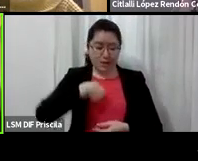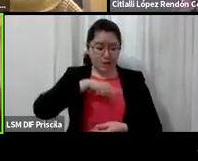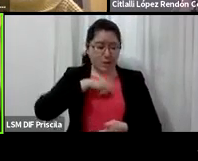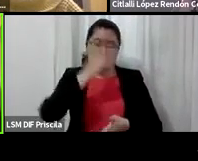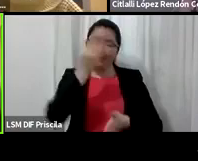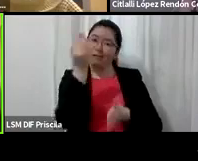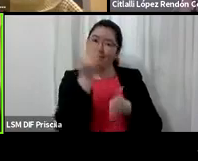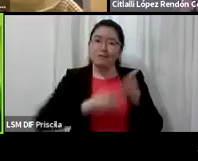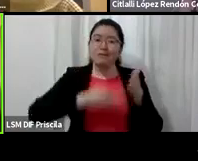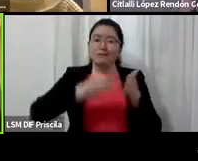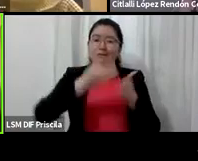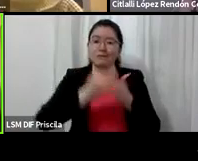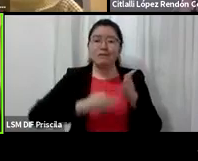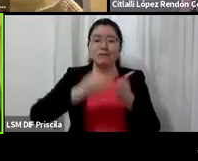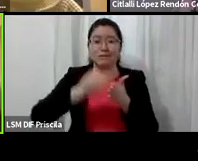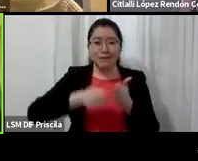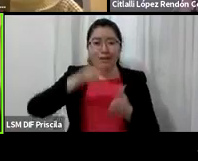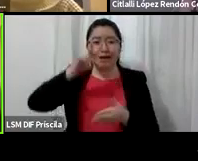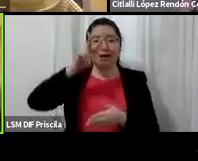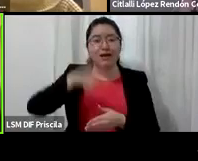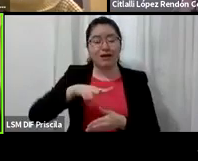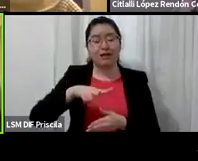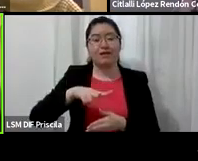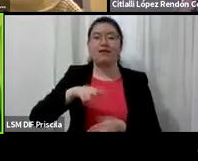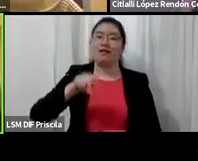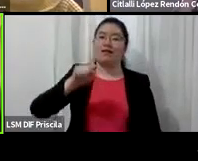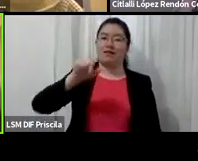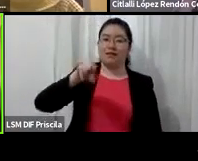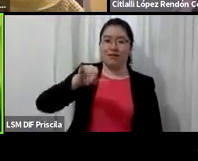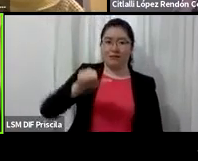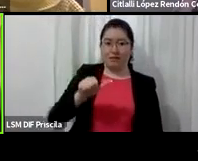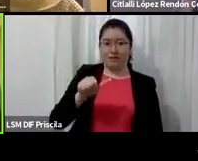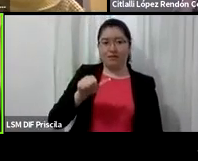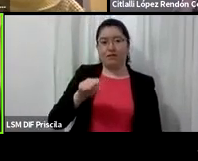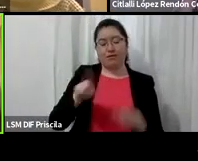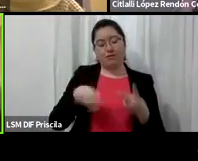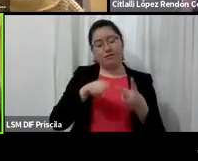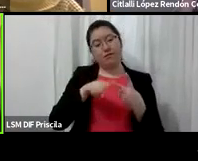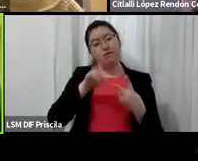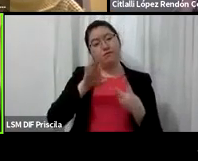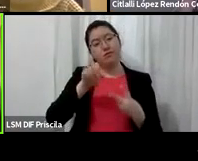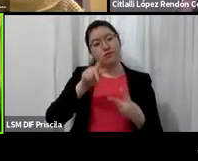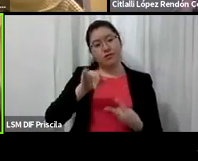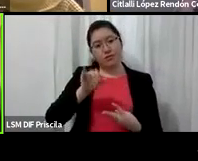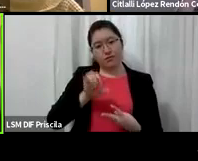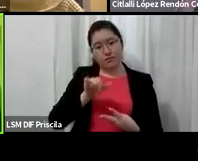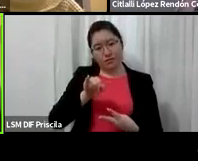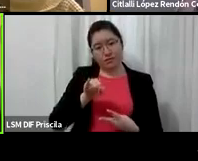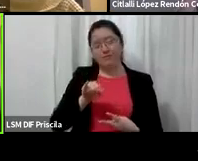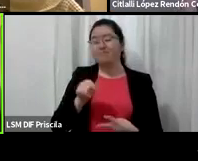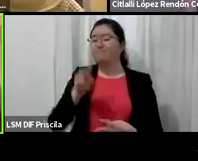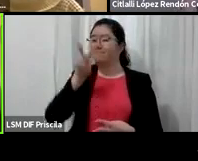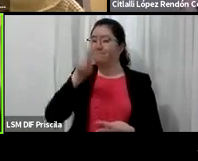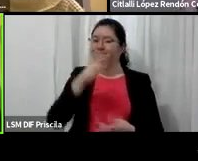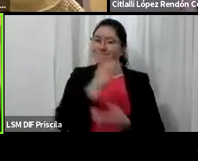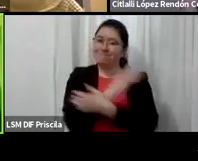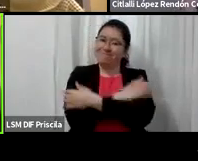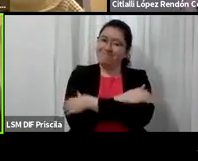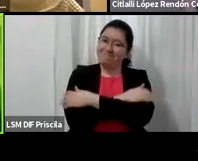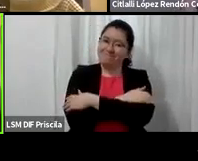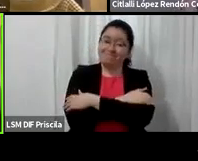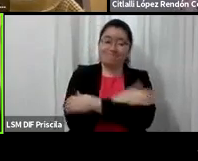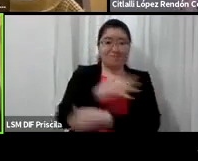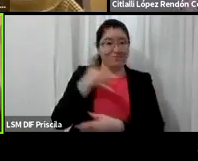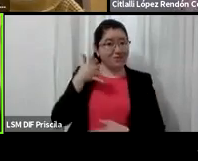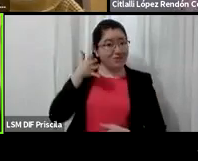acercarnos y conocer las experiencias. A Tania y a Citlali, un gran abrazo, y hay que seguir adelante y hay que seguirnos reuniendo. Y